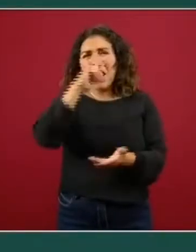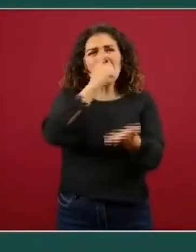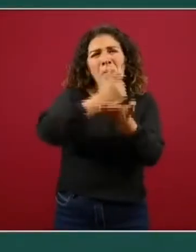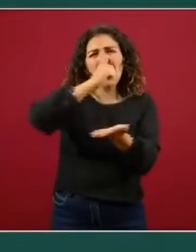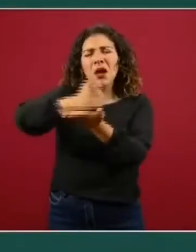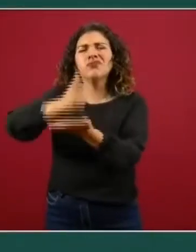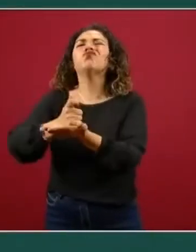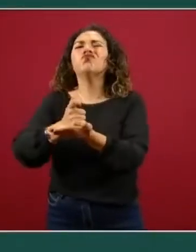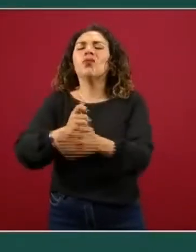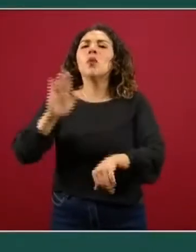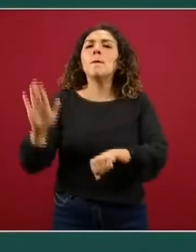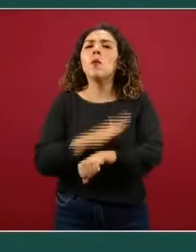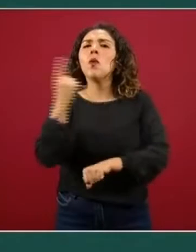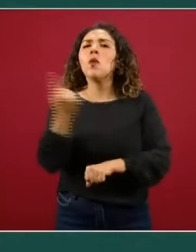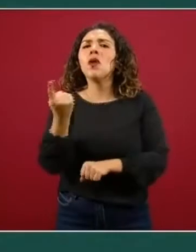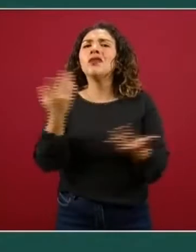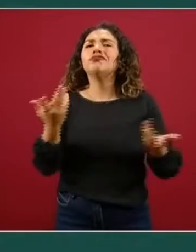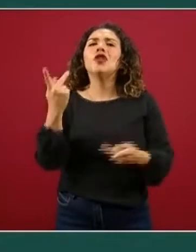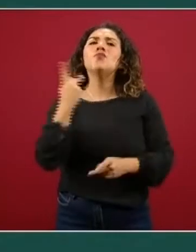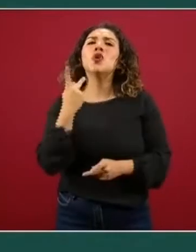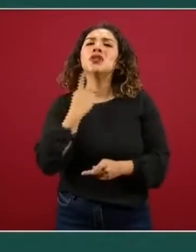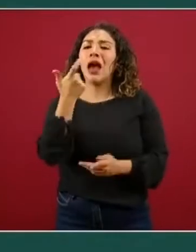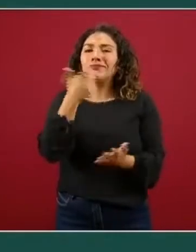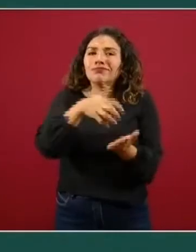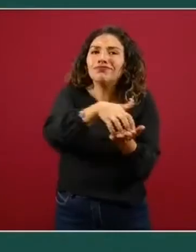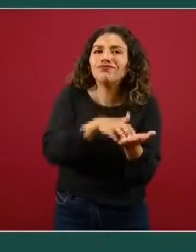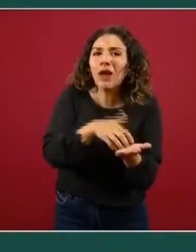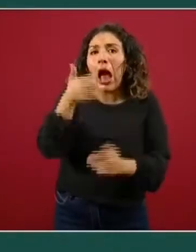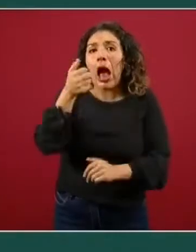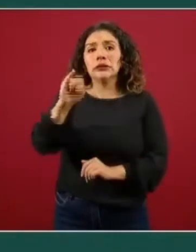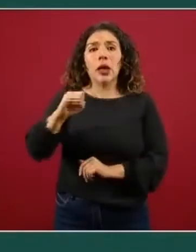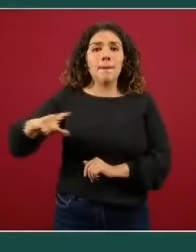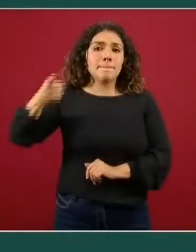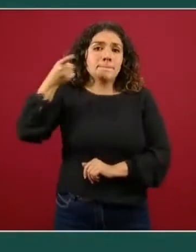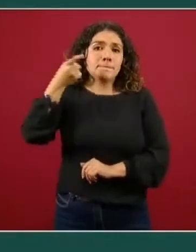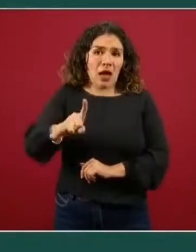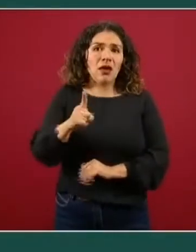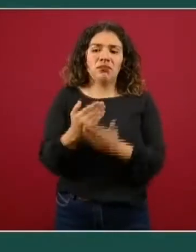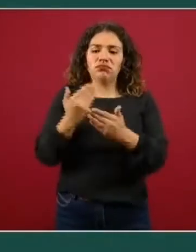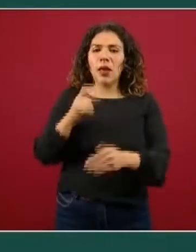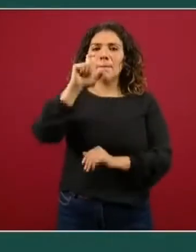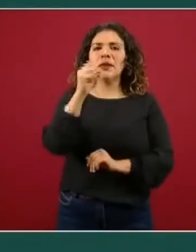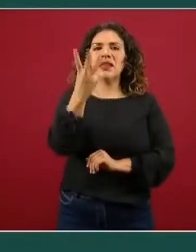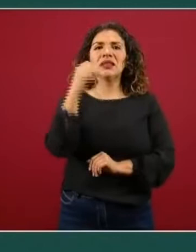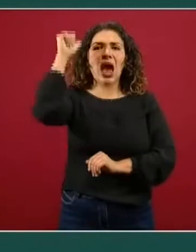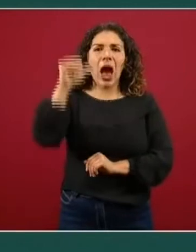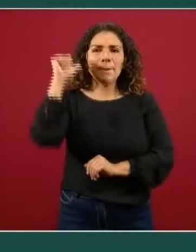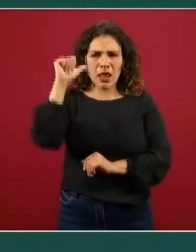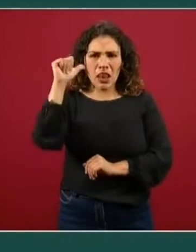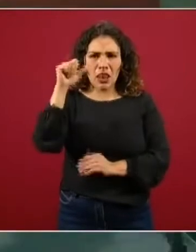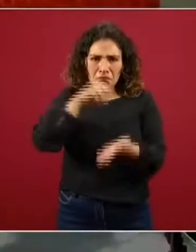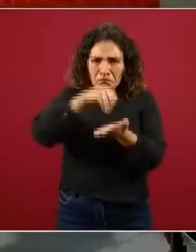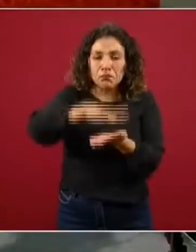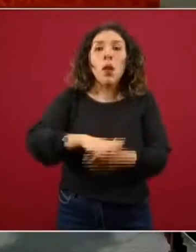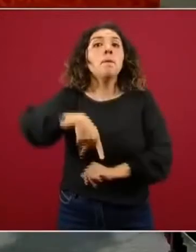en razón de la política de austeridad del decreto del 23 de abril. No obstante,